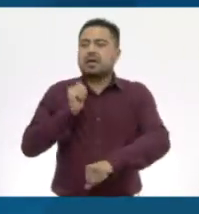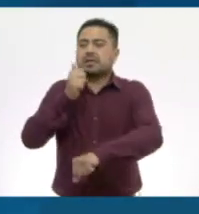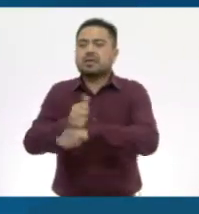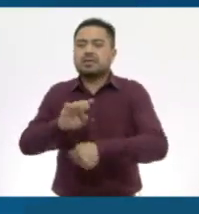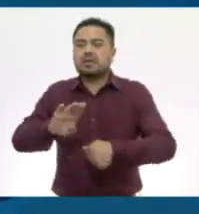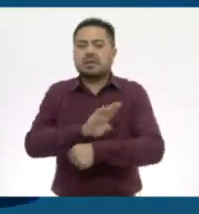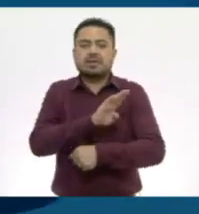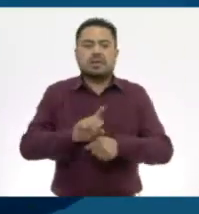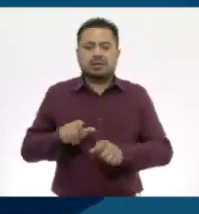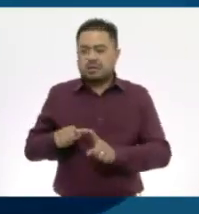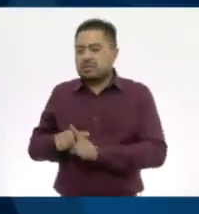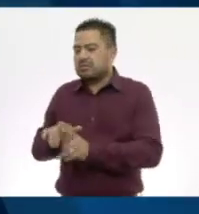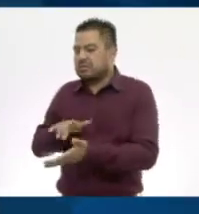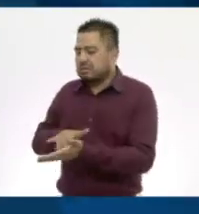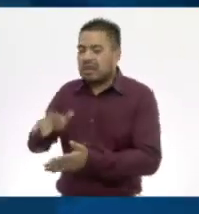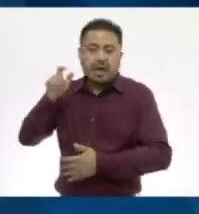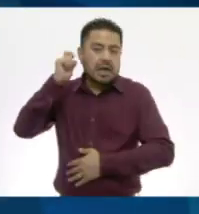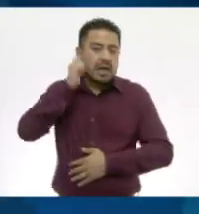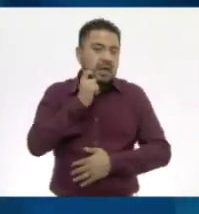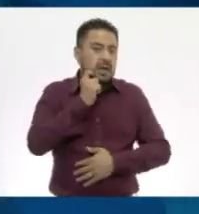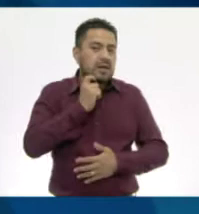de Guerrero.